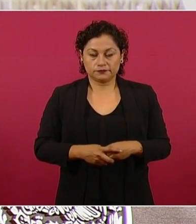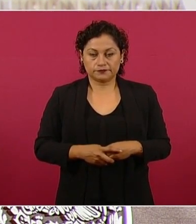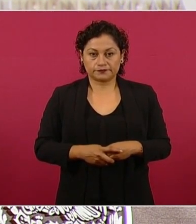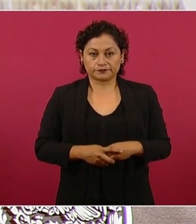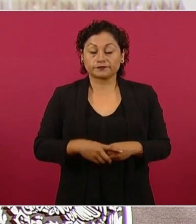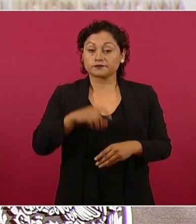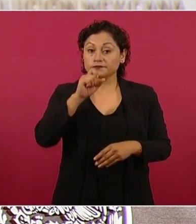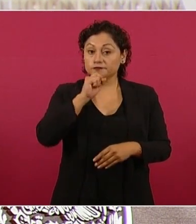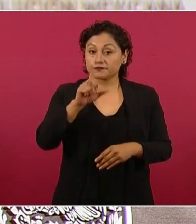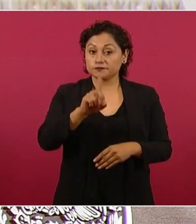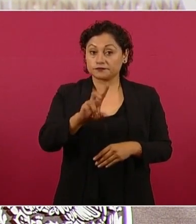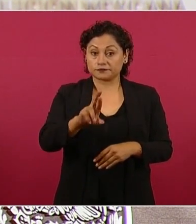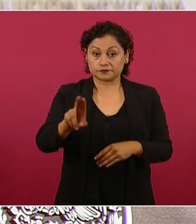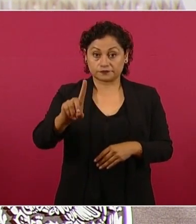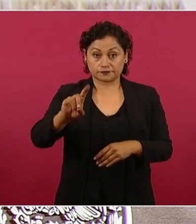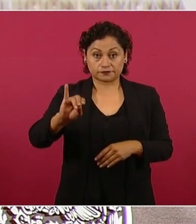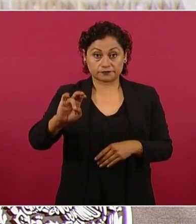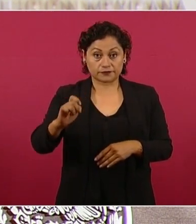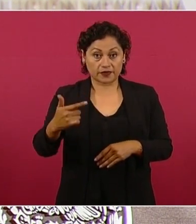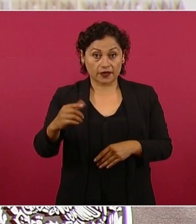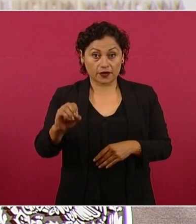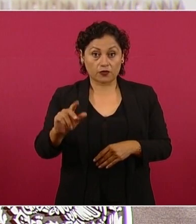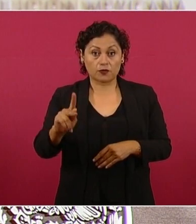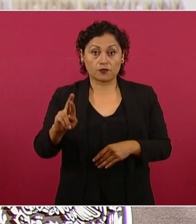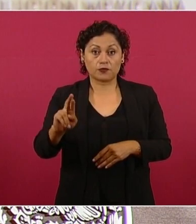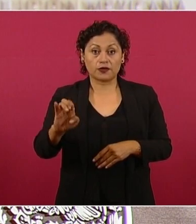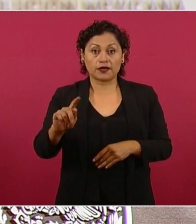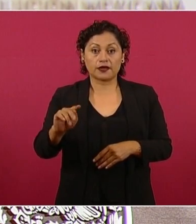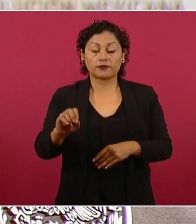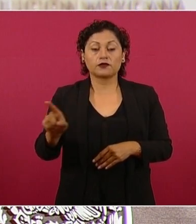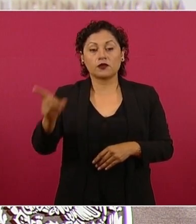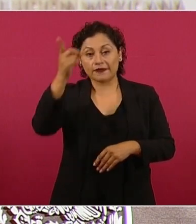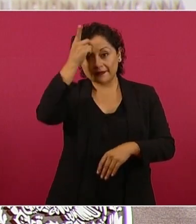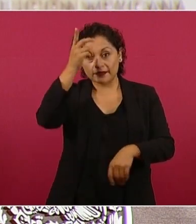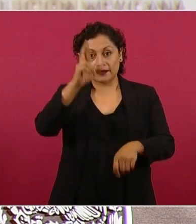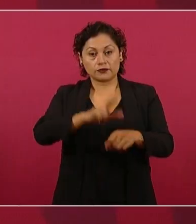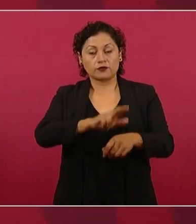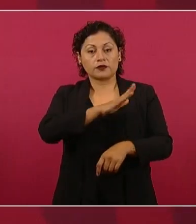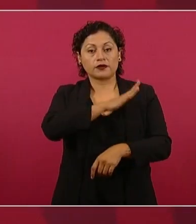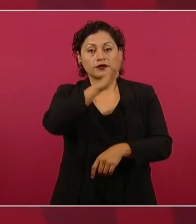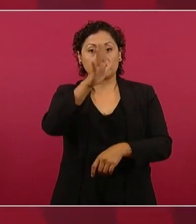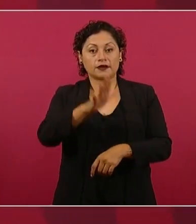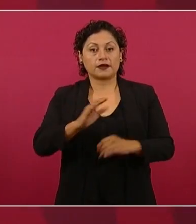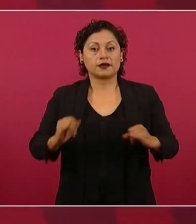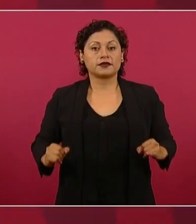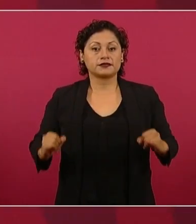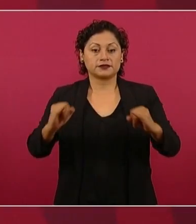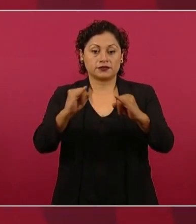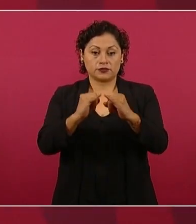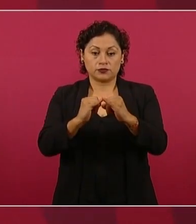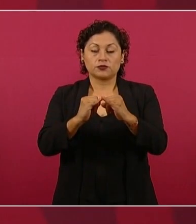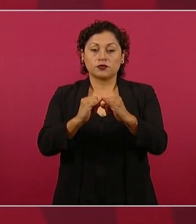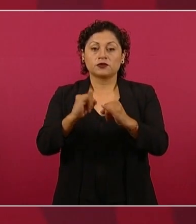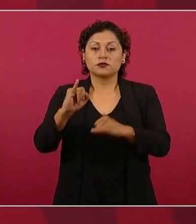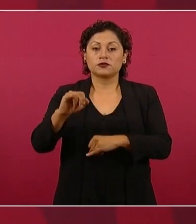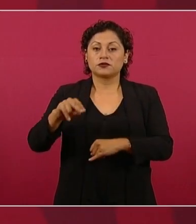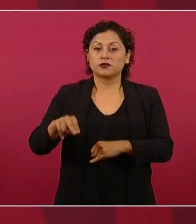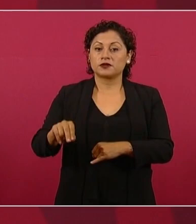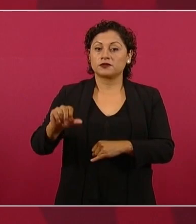doctor Diego Prieto, director general del Instituto Nacional de Antropología e Historia,